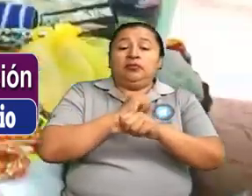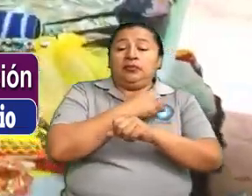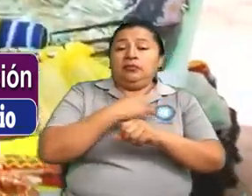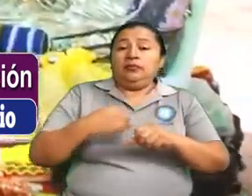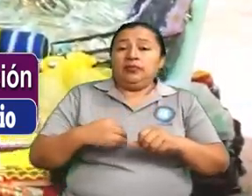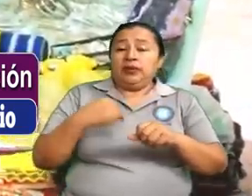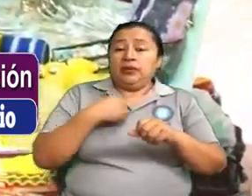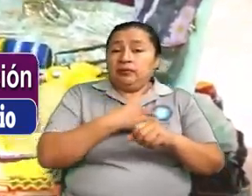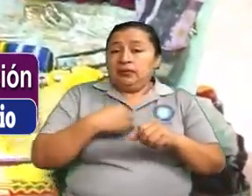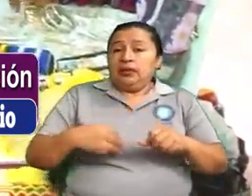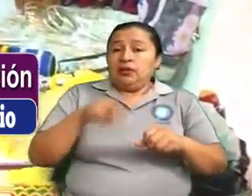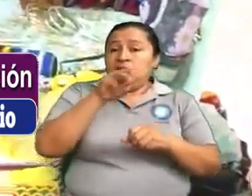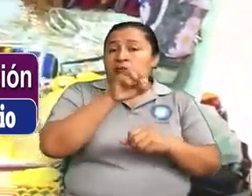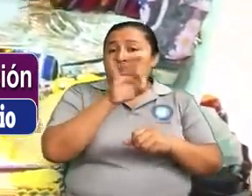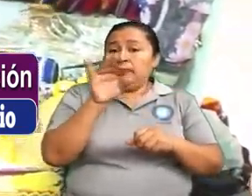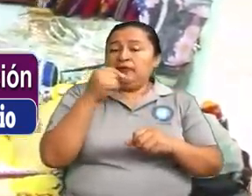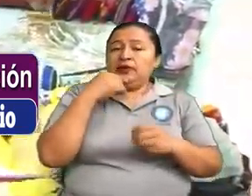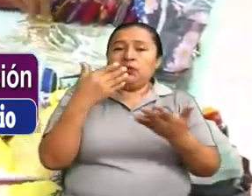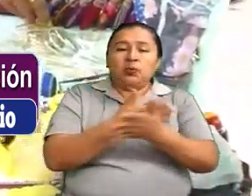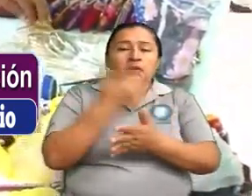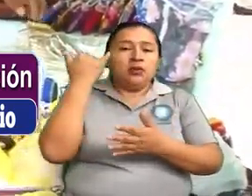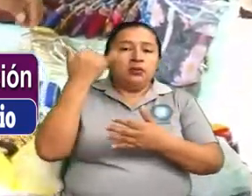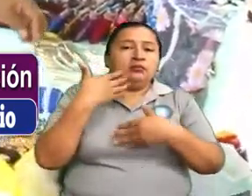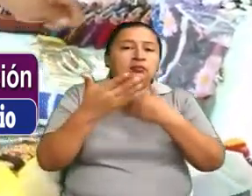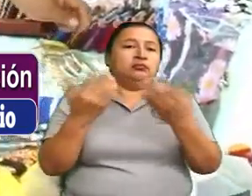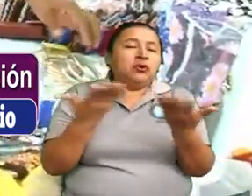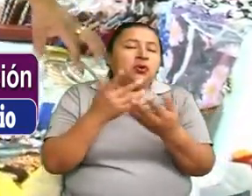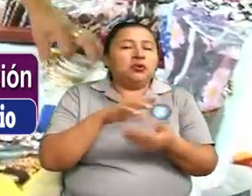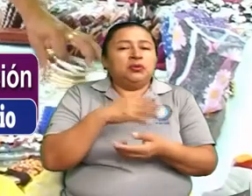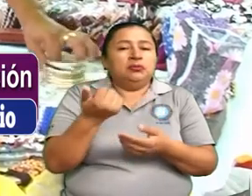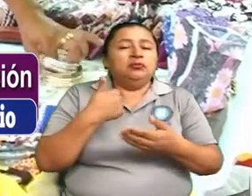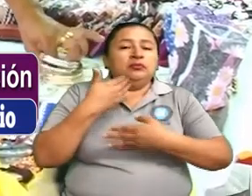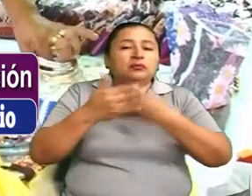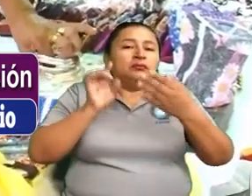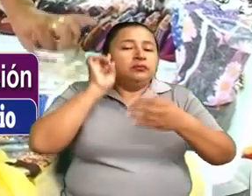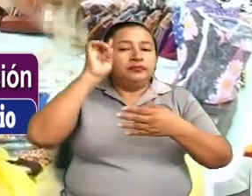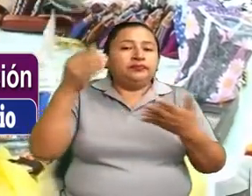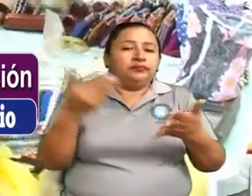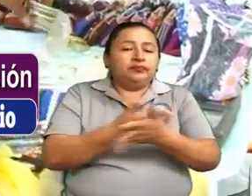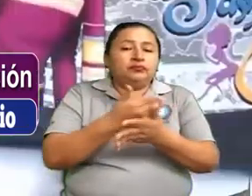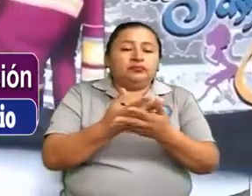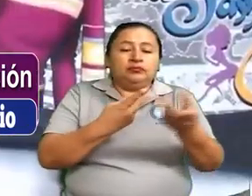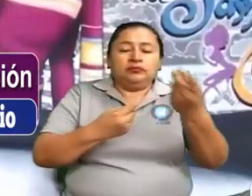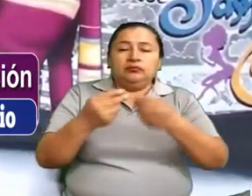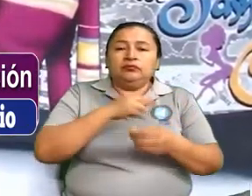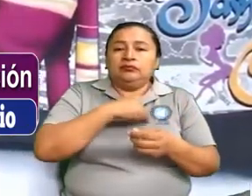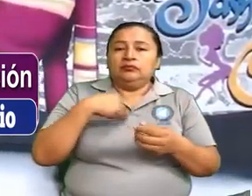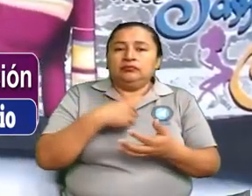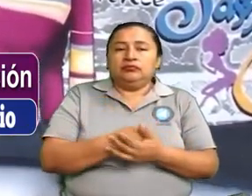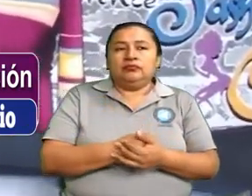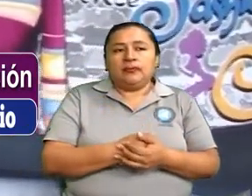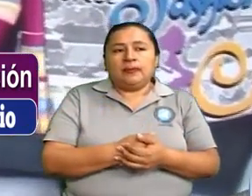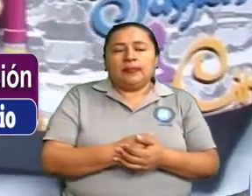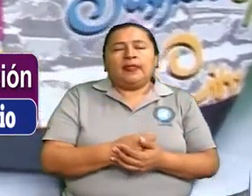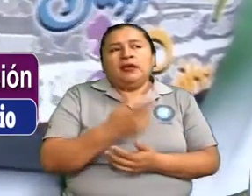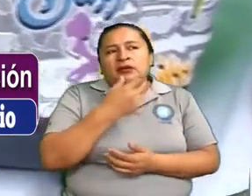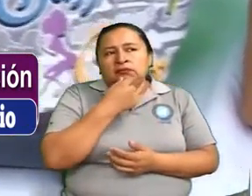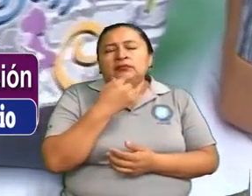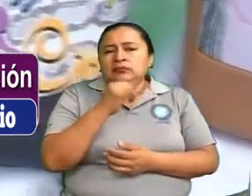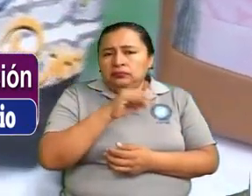ese acompañamiento que se brinda a la innovación, al emprendimiento, al desarrollo de nuevos negocios? Sí, nosotros venimos